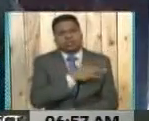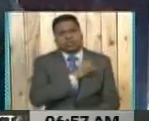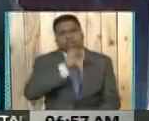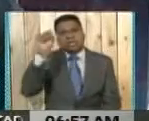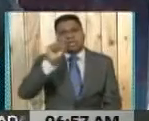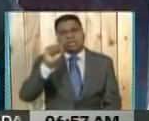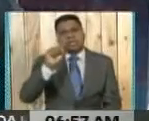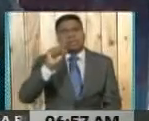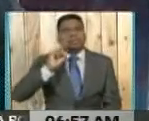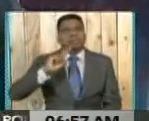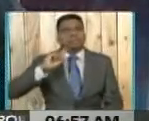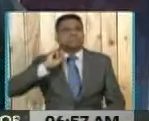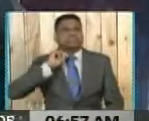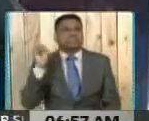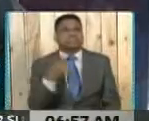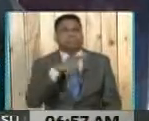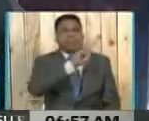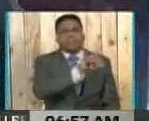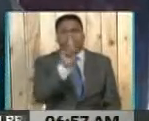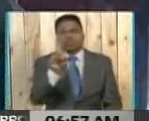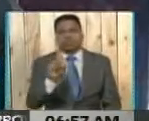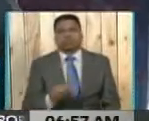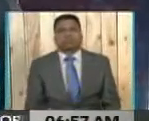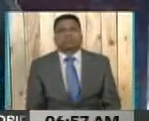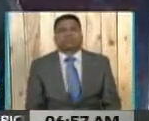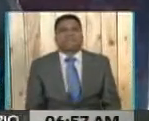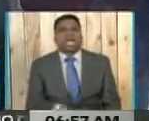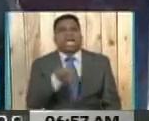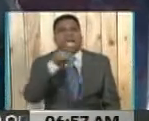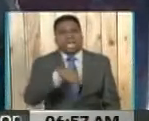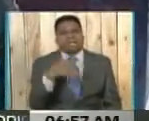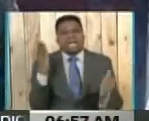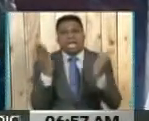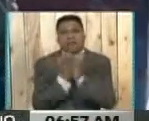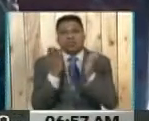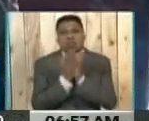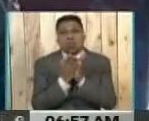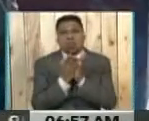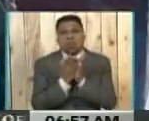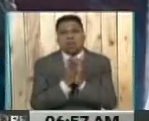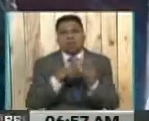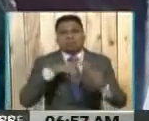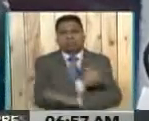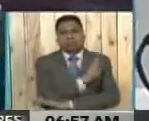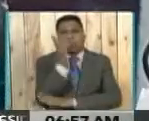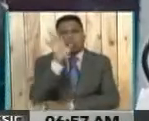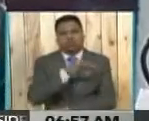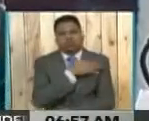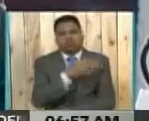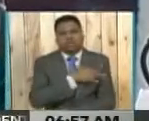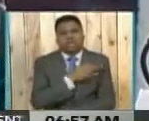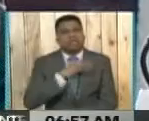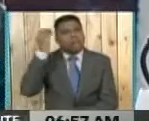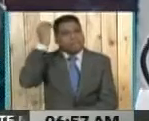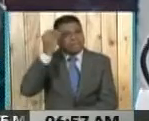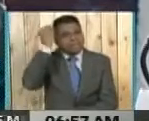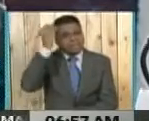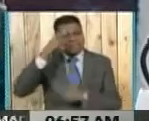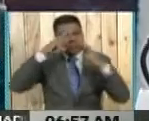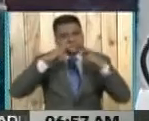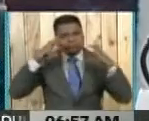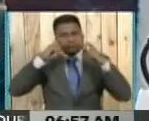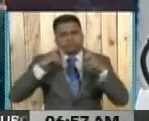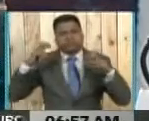coyuntura consideramos que esta escuela, la Escuela Ecosocialista y de Pensamiento Crítico